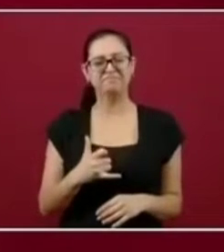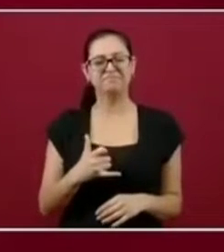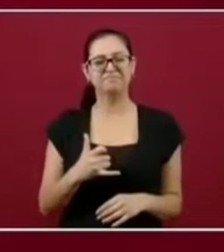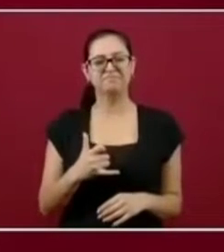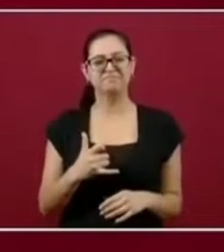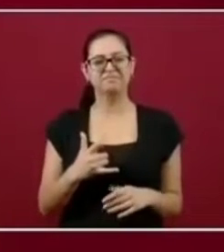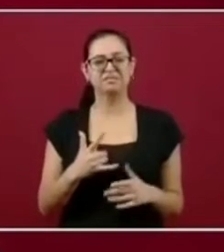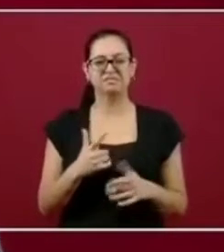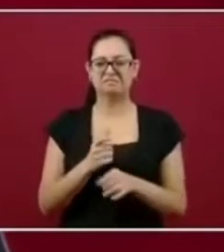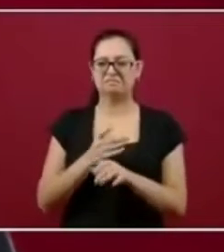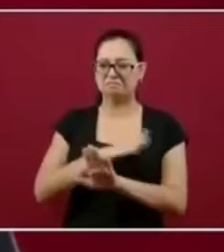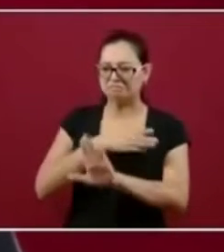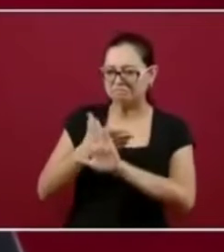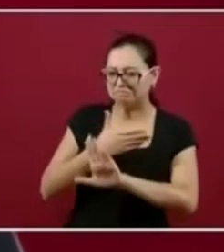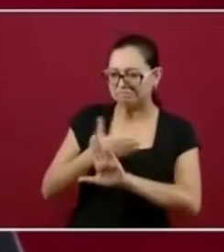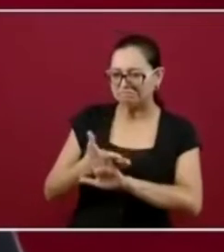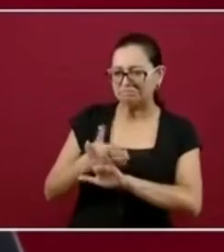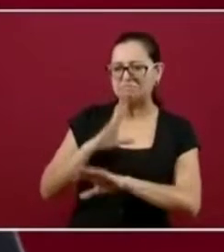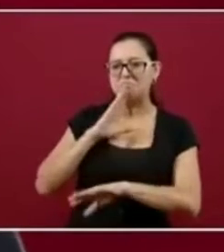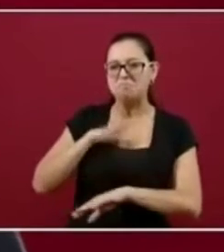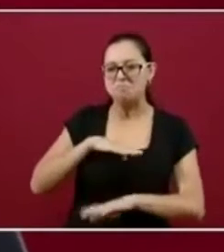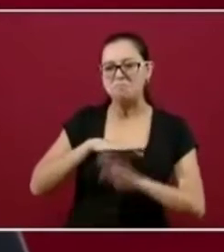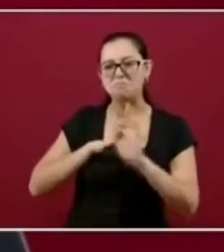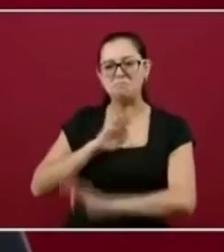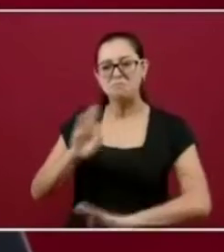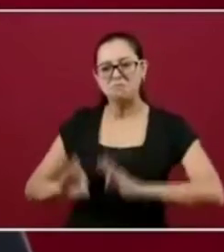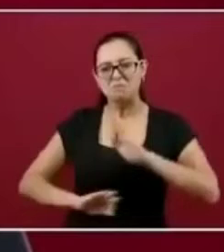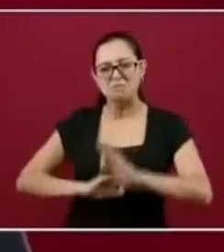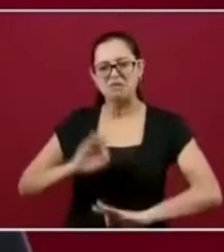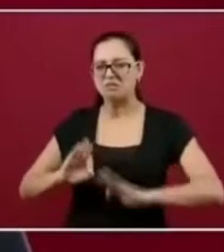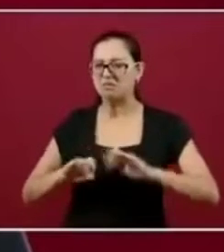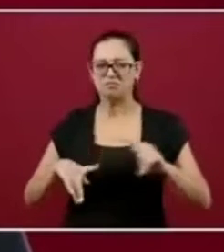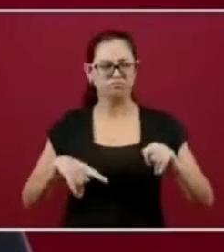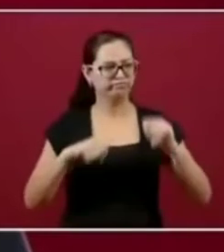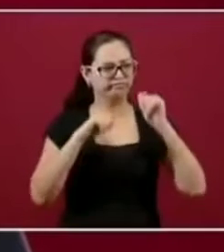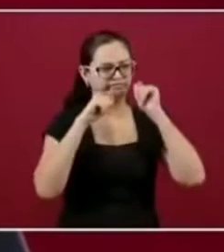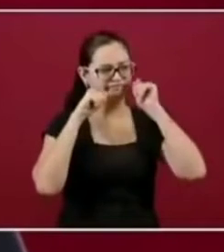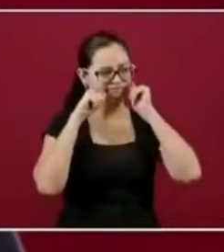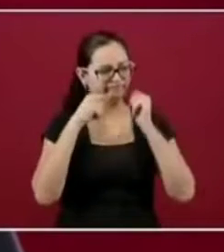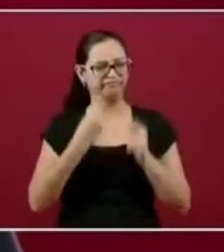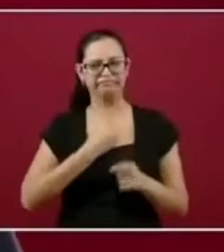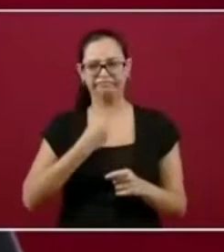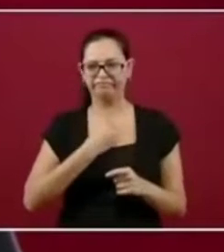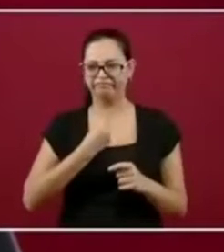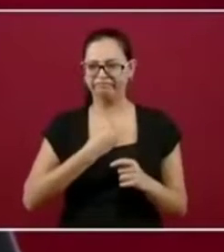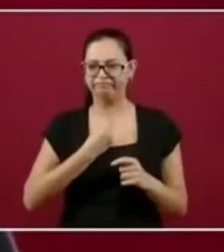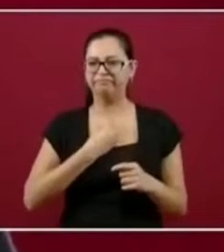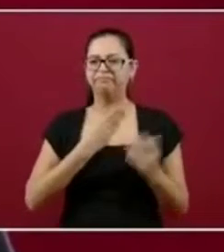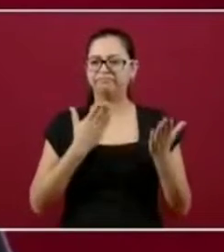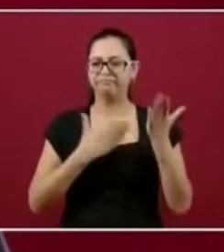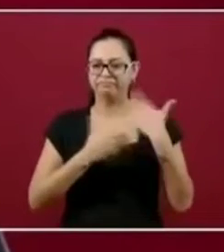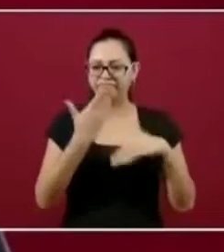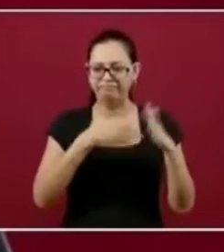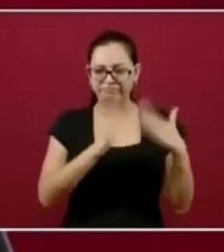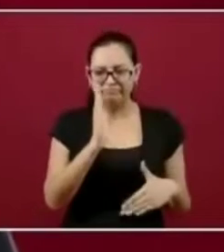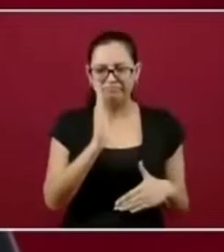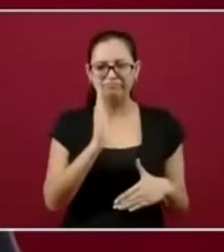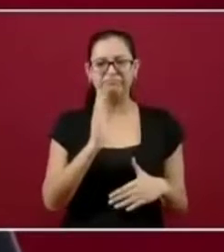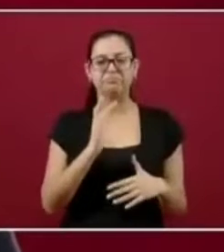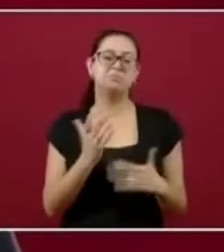enfrentando maltrato, han salido adelante y, por si